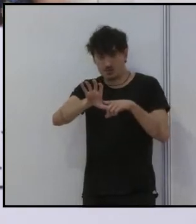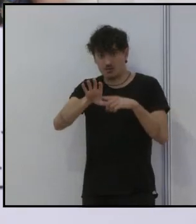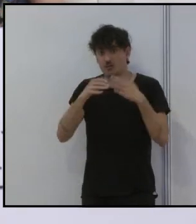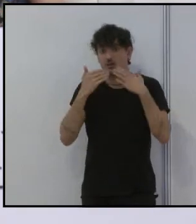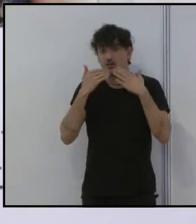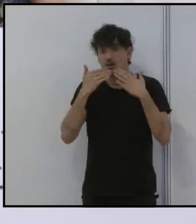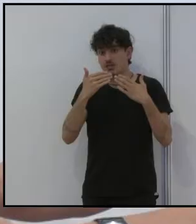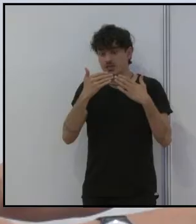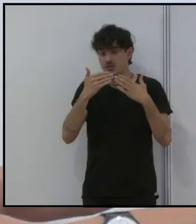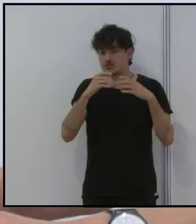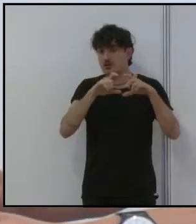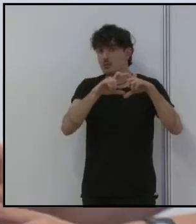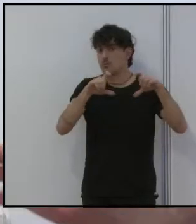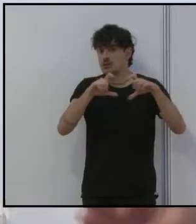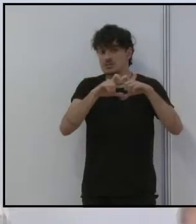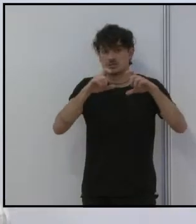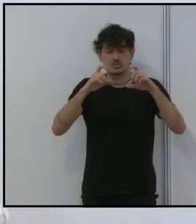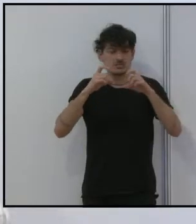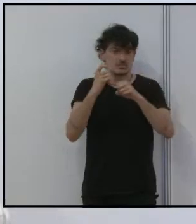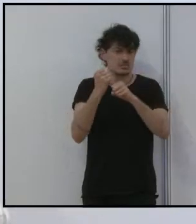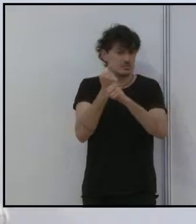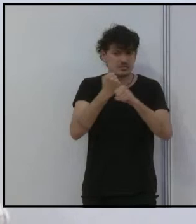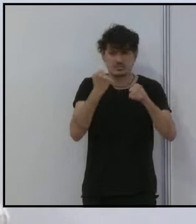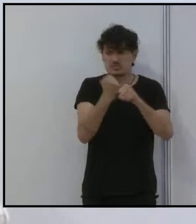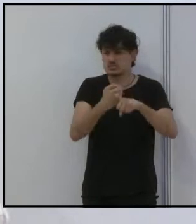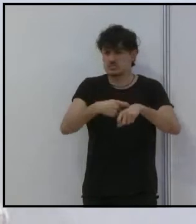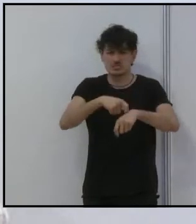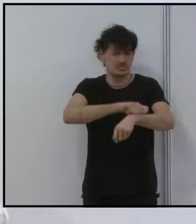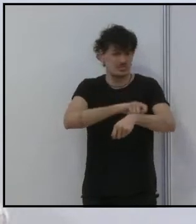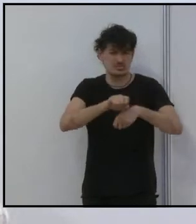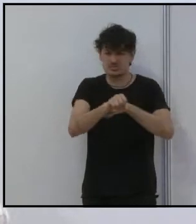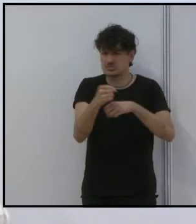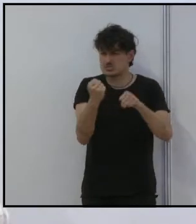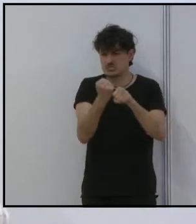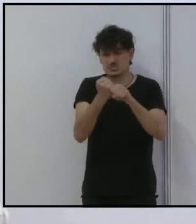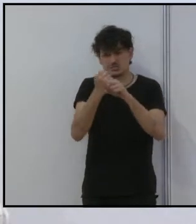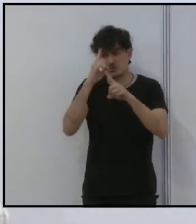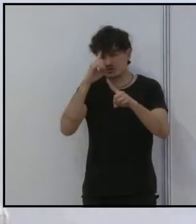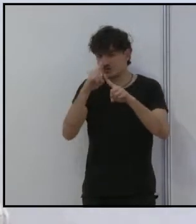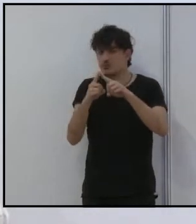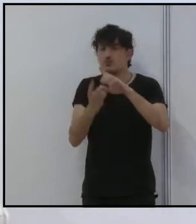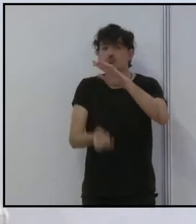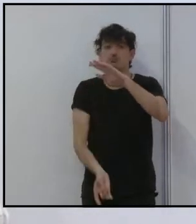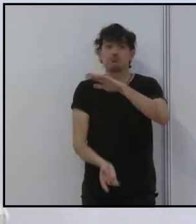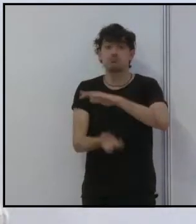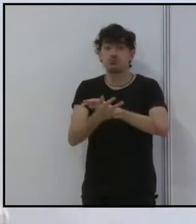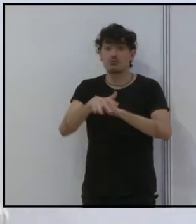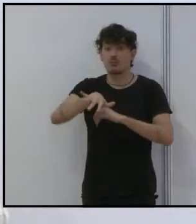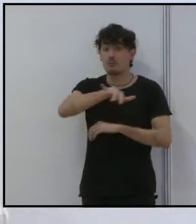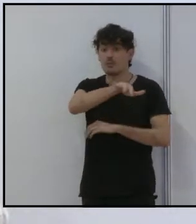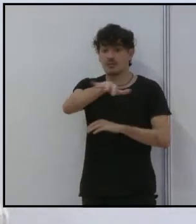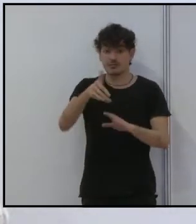trabajado hasta el agotamiento y durante años para crear un espacio que antes de él no existía.